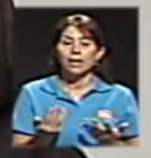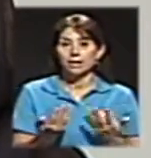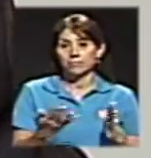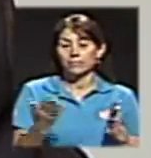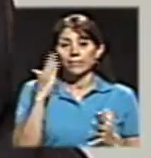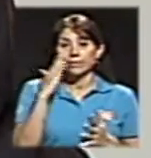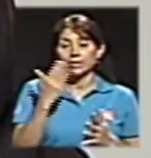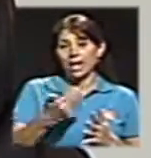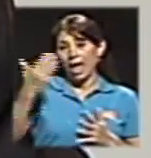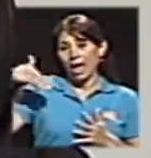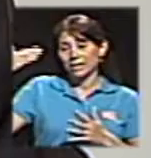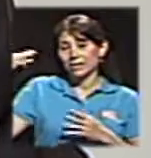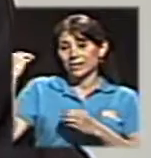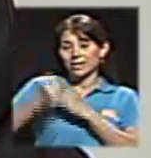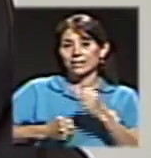bastantes años,